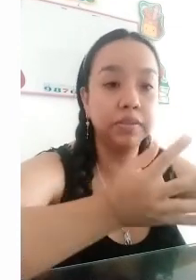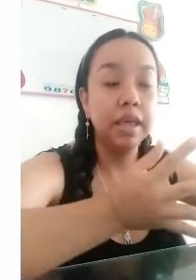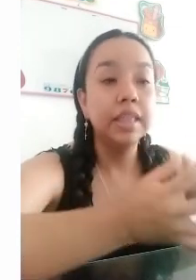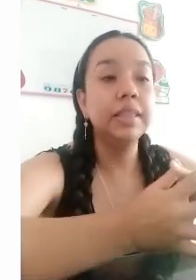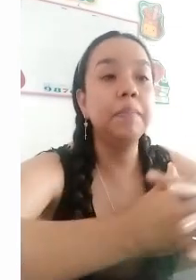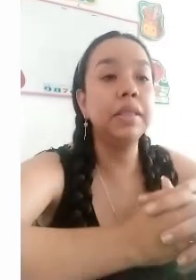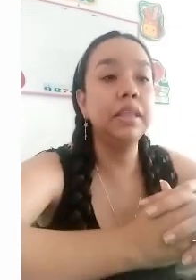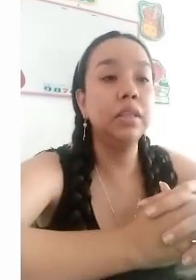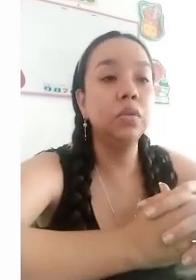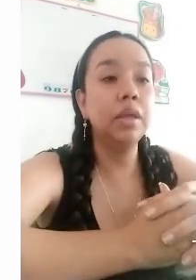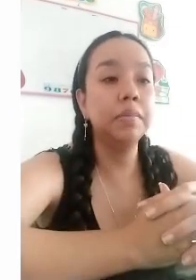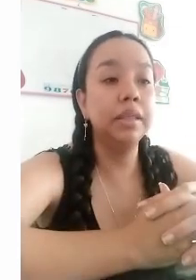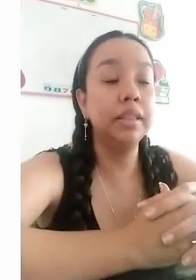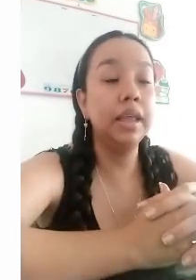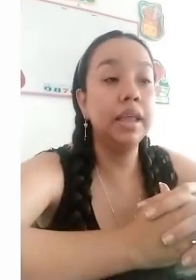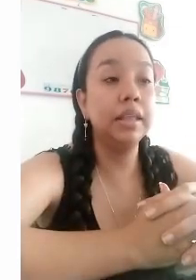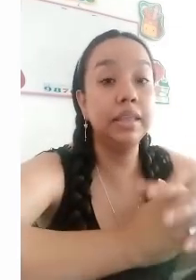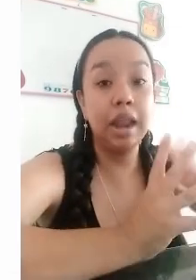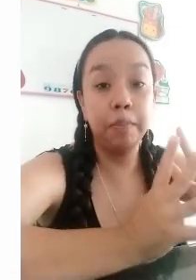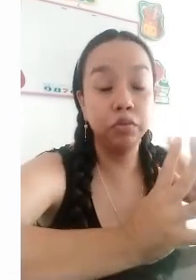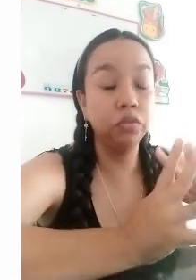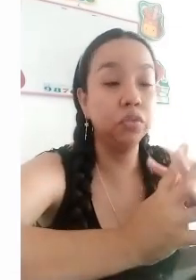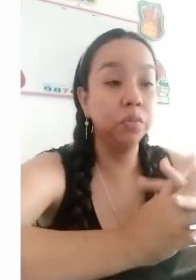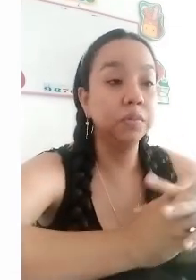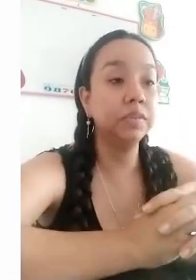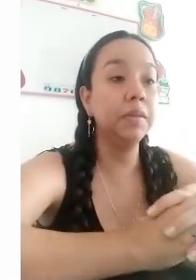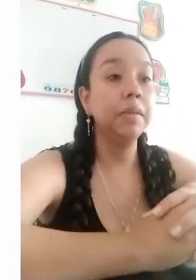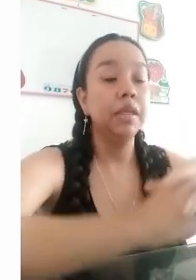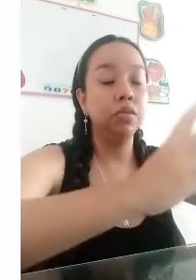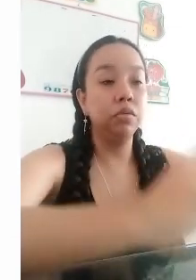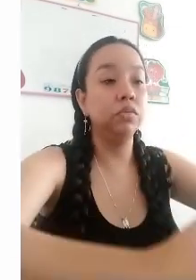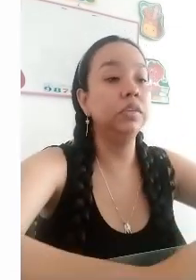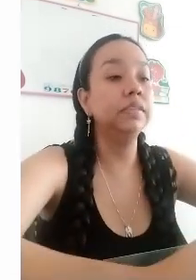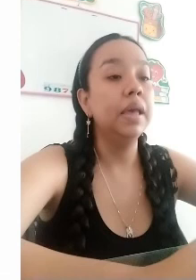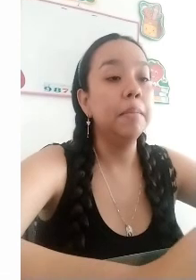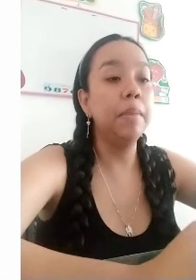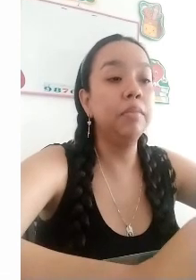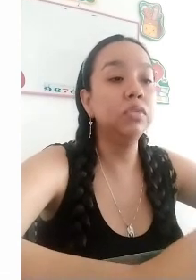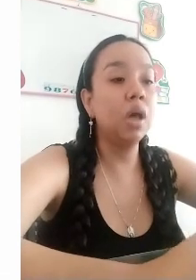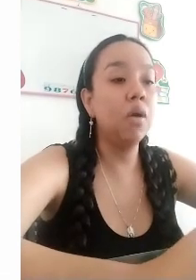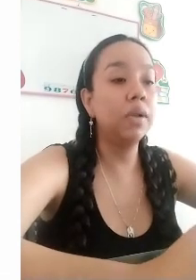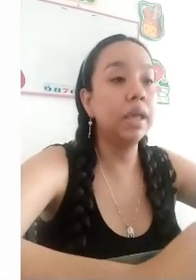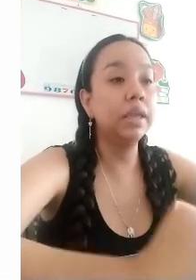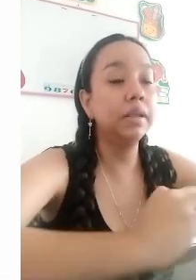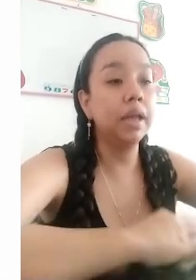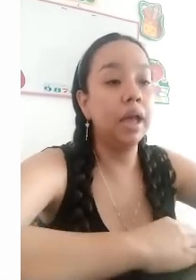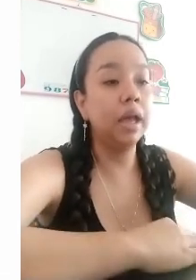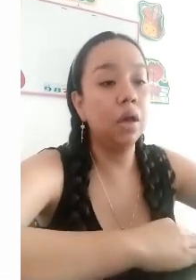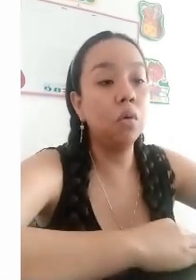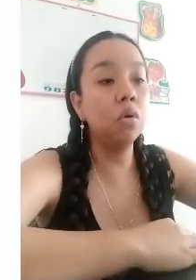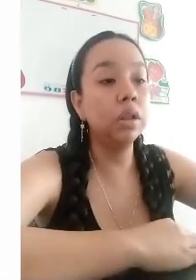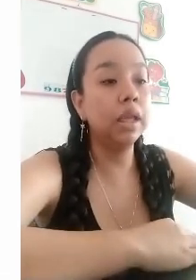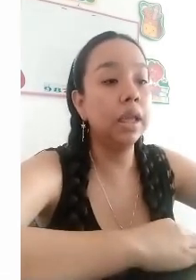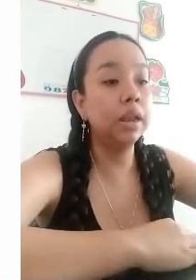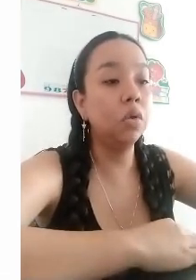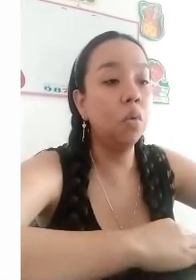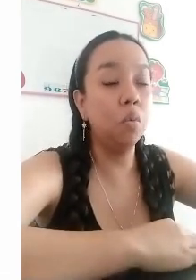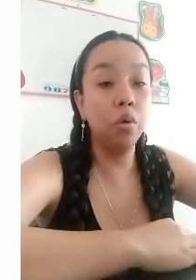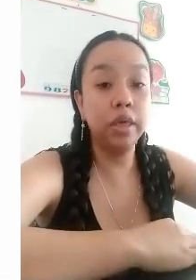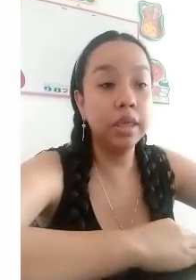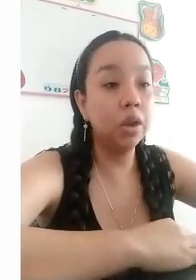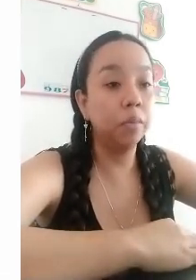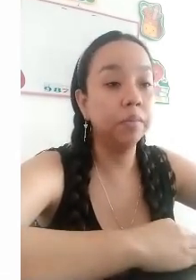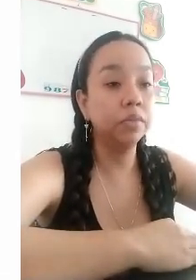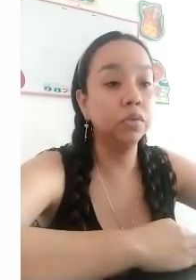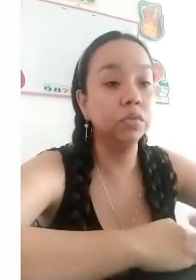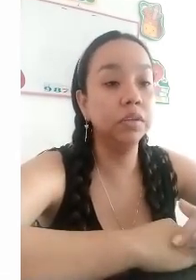porque pues dependiendo también de la posición, ¿sí? Entonces vamos ahora a ir acá con el cubo